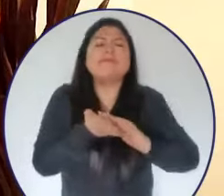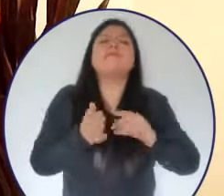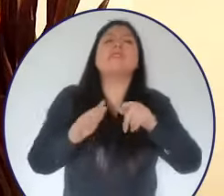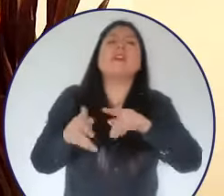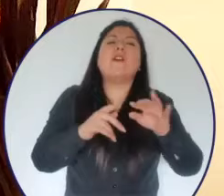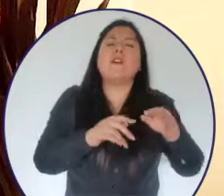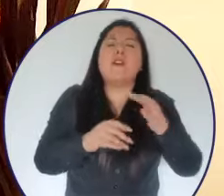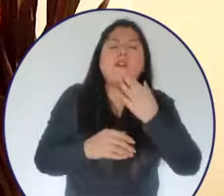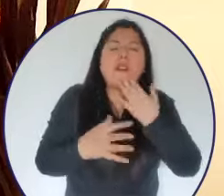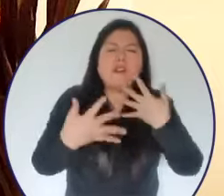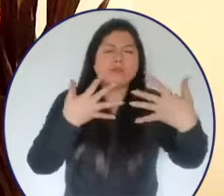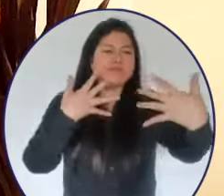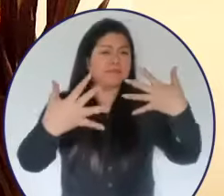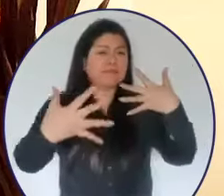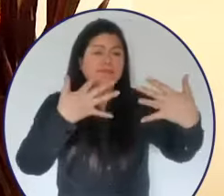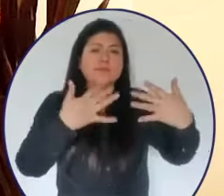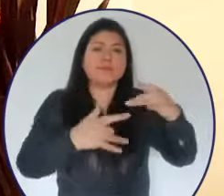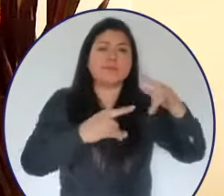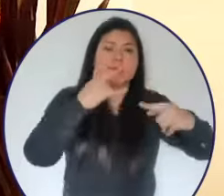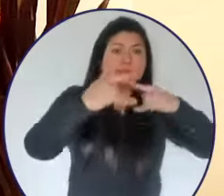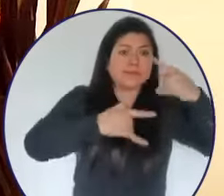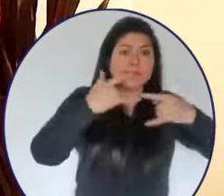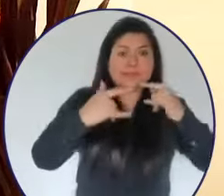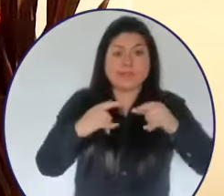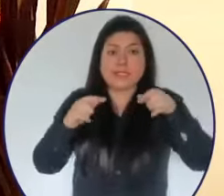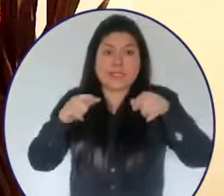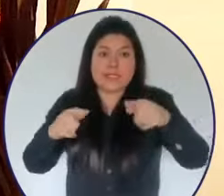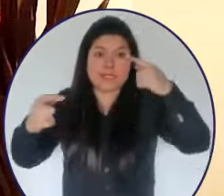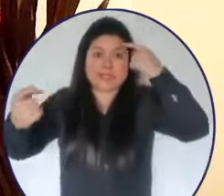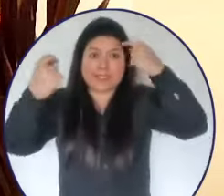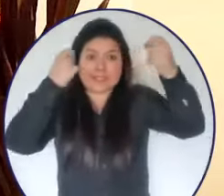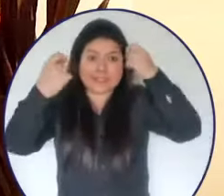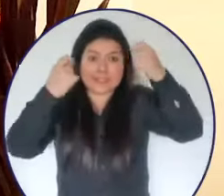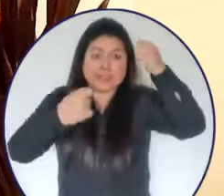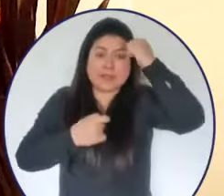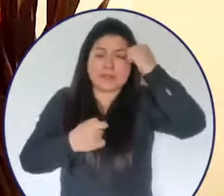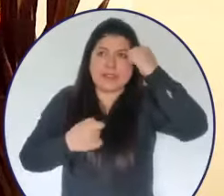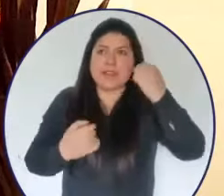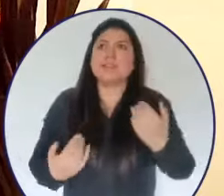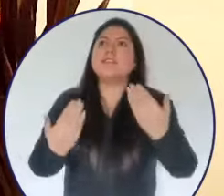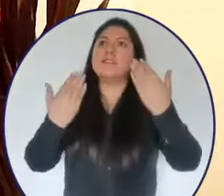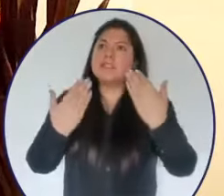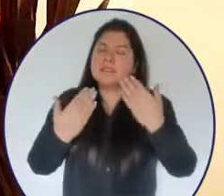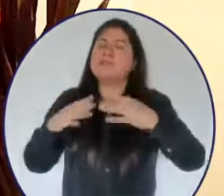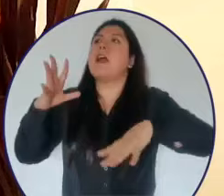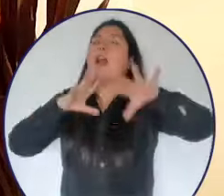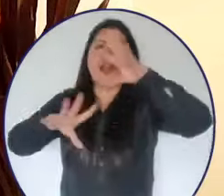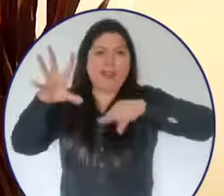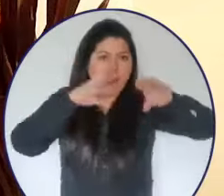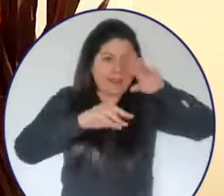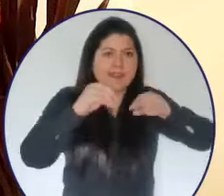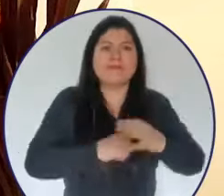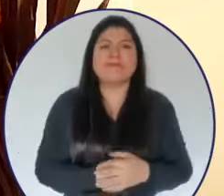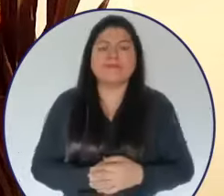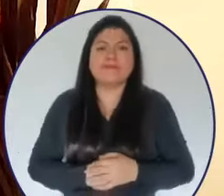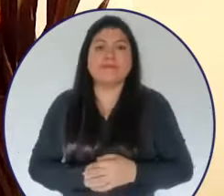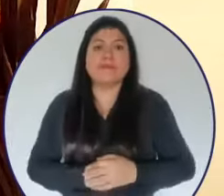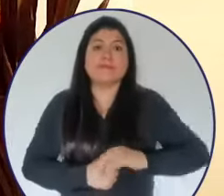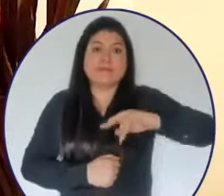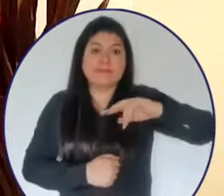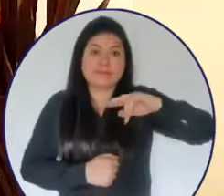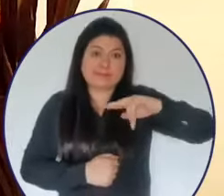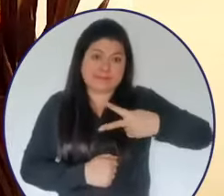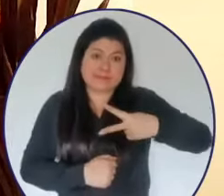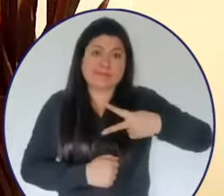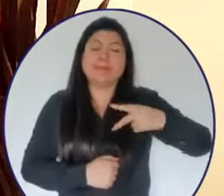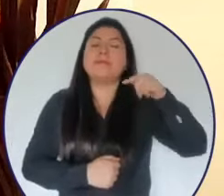y precisas, y sobre todo involucre texturas, contrastes de color y olores para que su práctica pedagógica